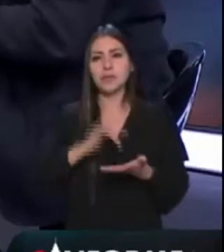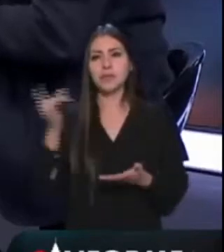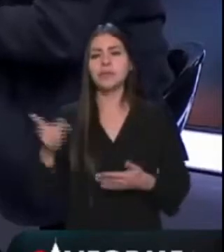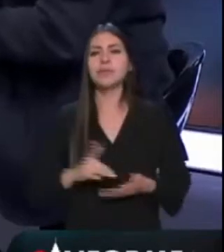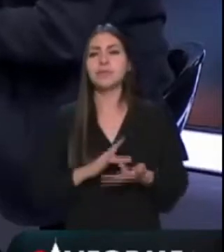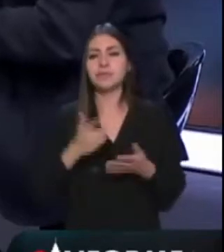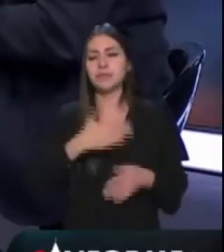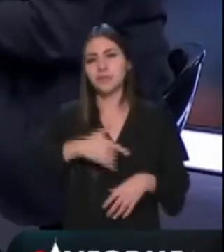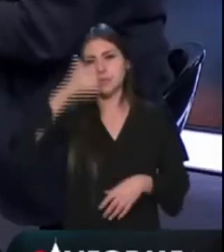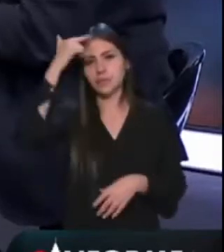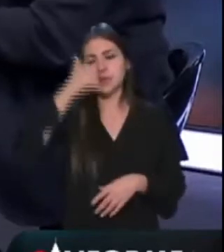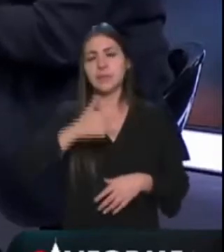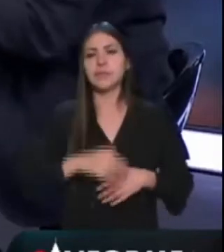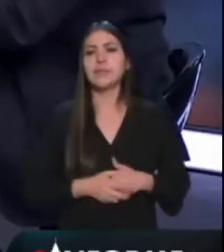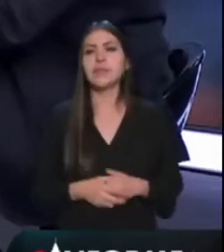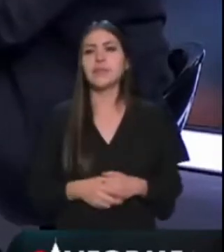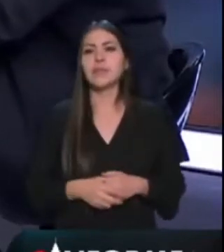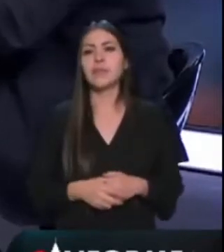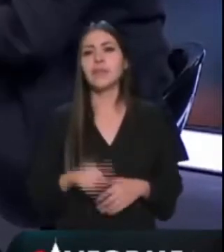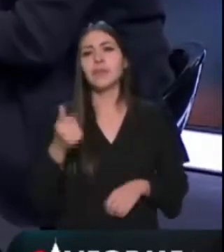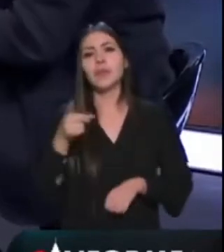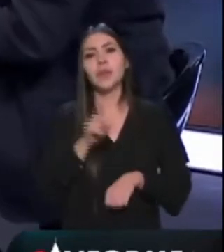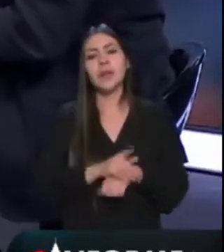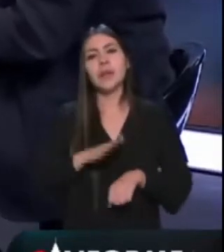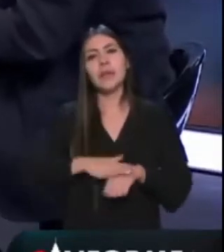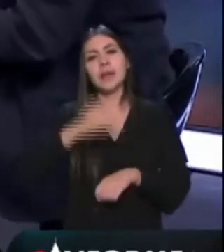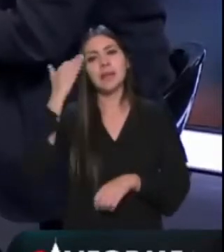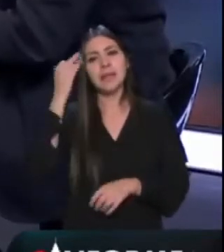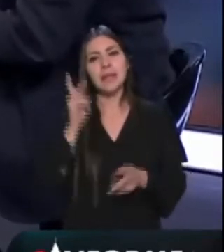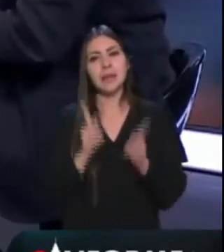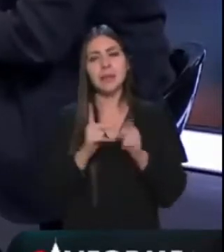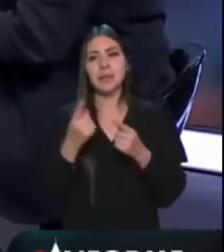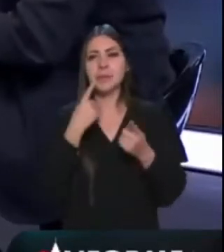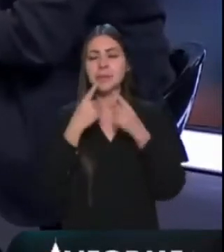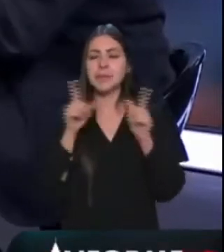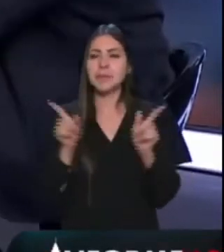En otra Buenas ocasión, noches, con muchas más gracias. tiempo. Gracias, ingeniero Ángel. Vámonos a una pausa, volvemos.